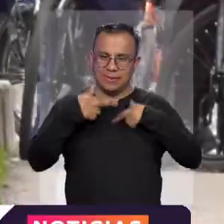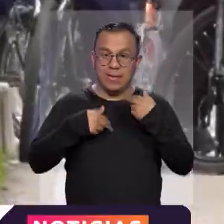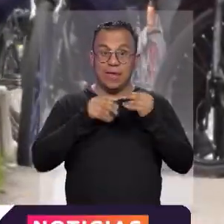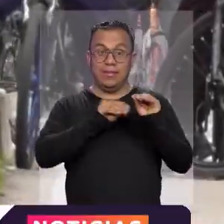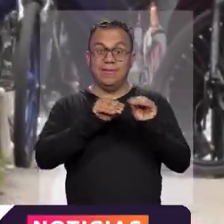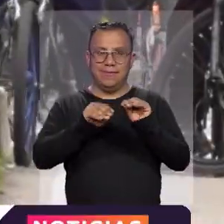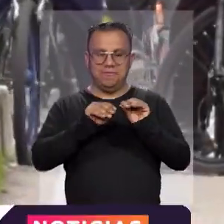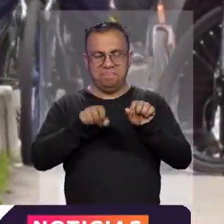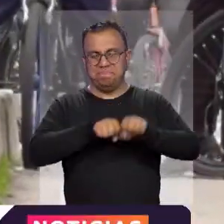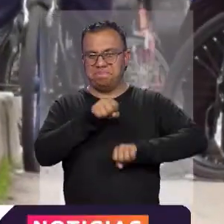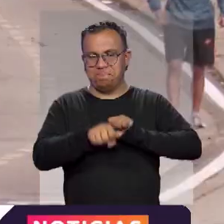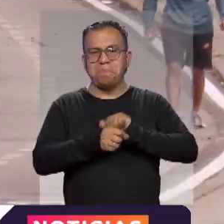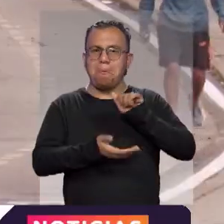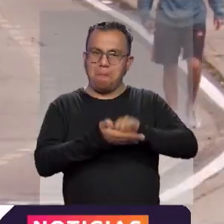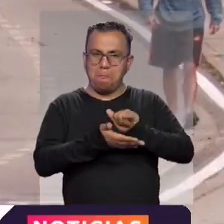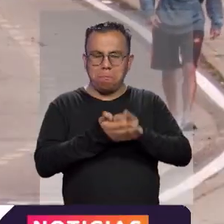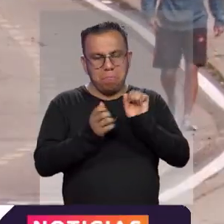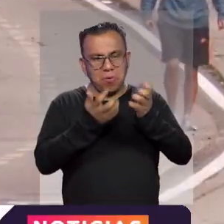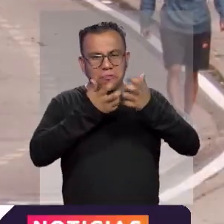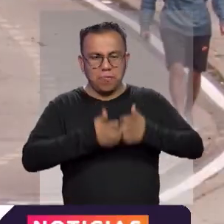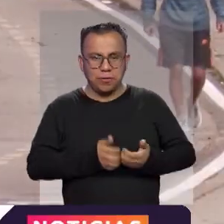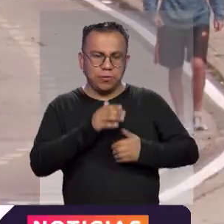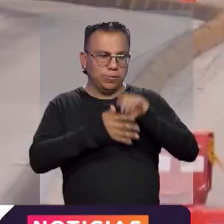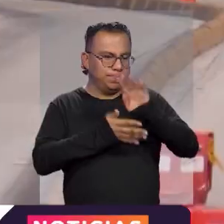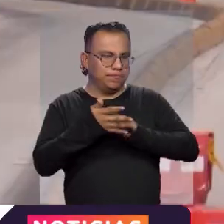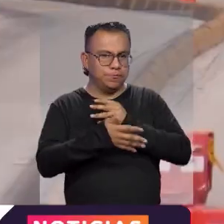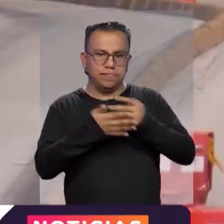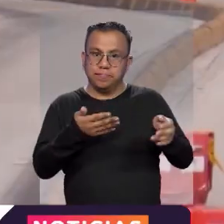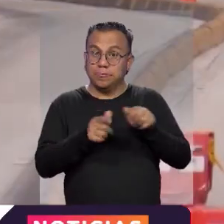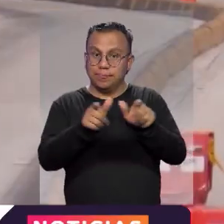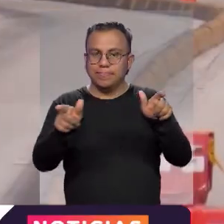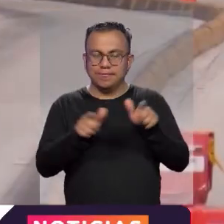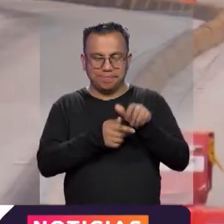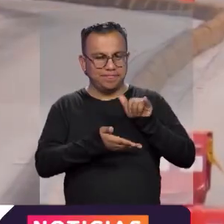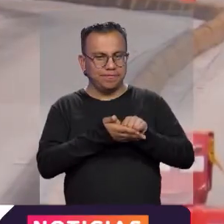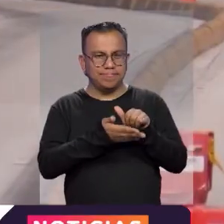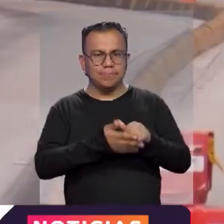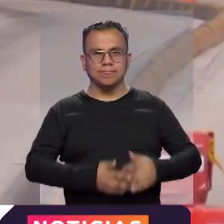de la bici que no se quedan atrás y funcionarán en los horarios y sitios habituales.